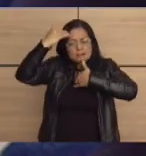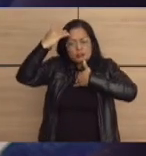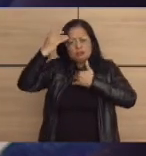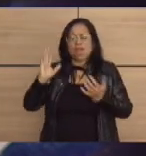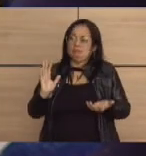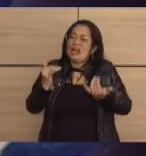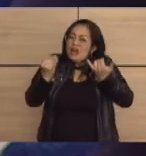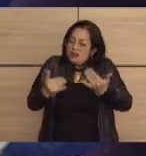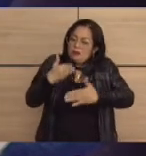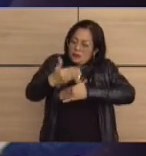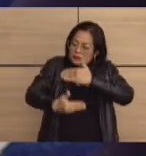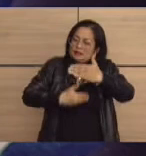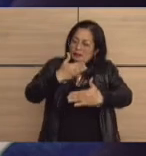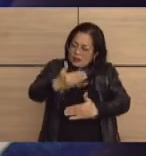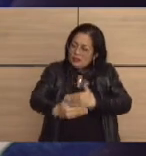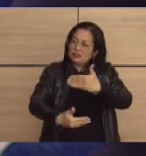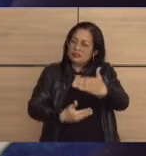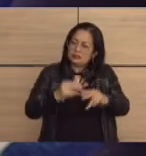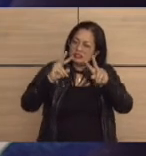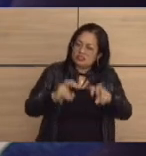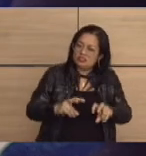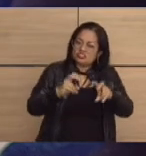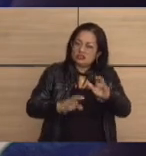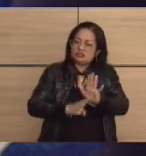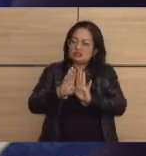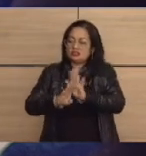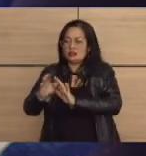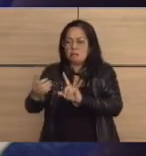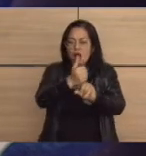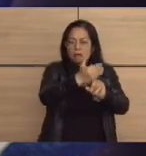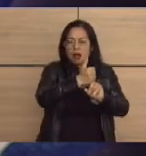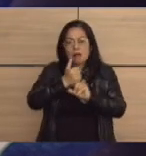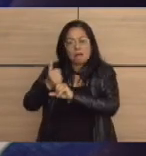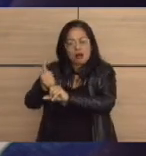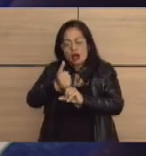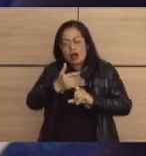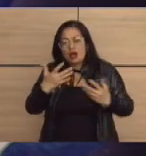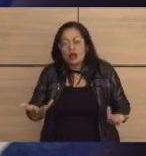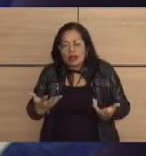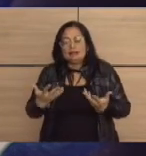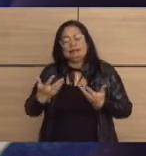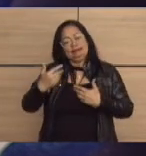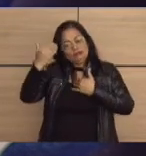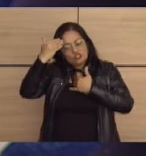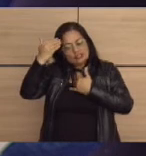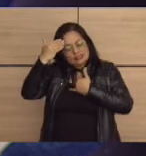medida que avancen los hallazgos. Y es